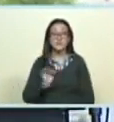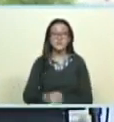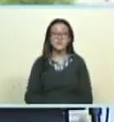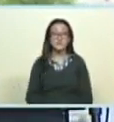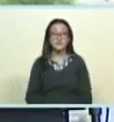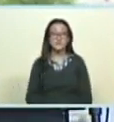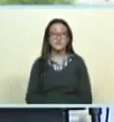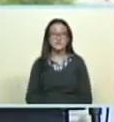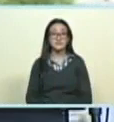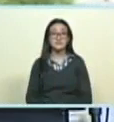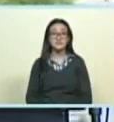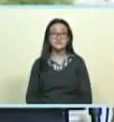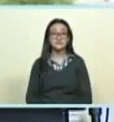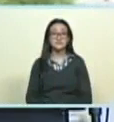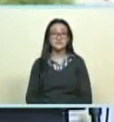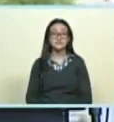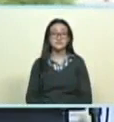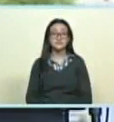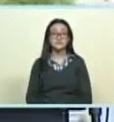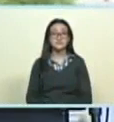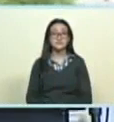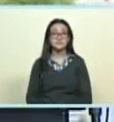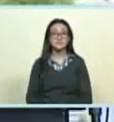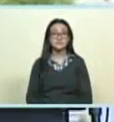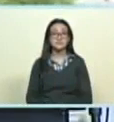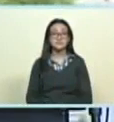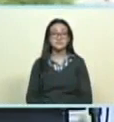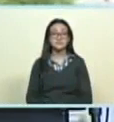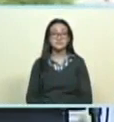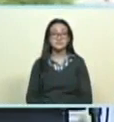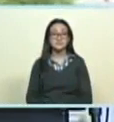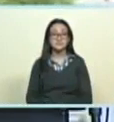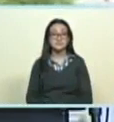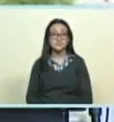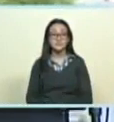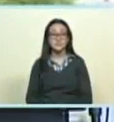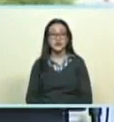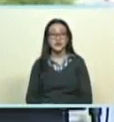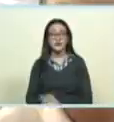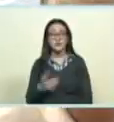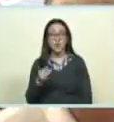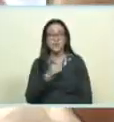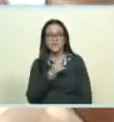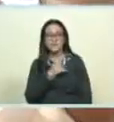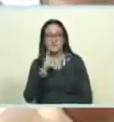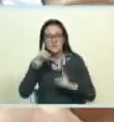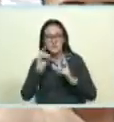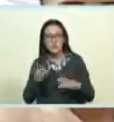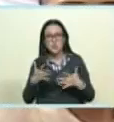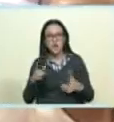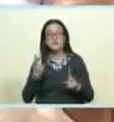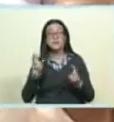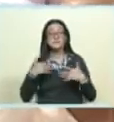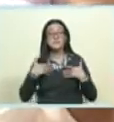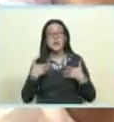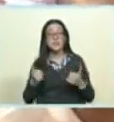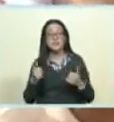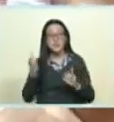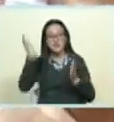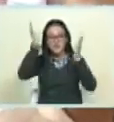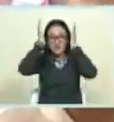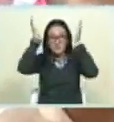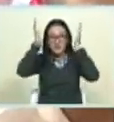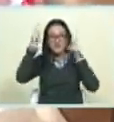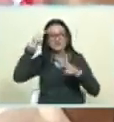corrige, 85% de los votos. ¿Qué carreras ven ustedes en esa universidad? En el área de la salud,